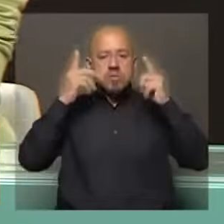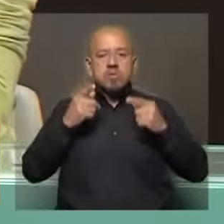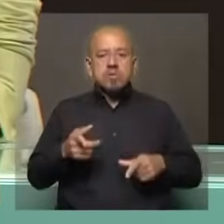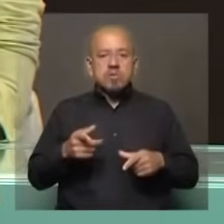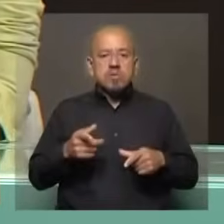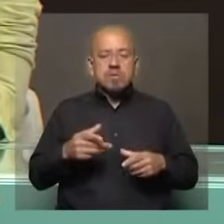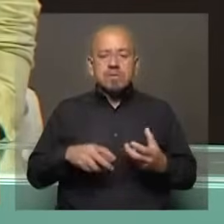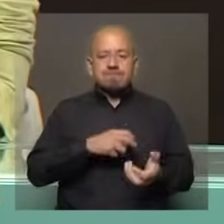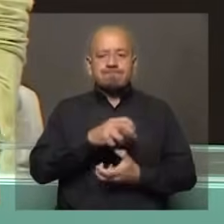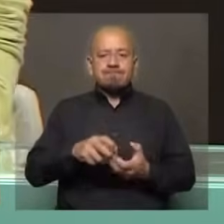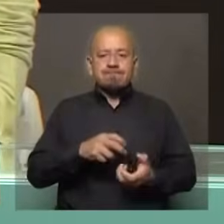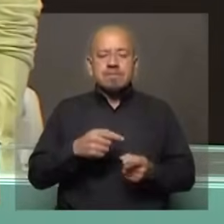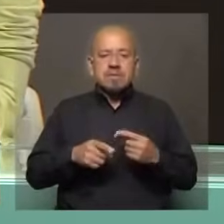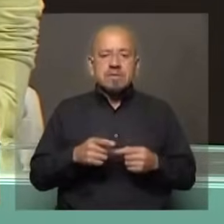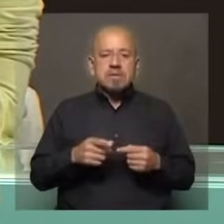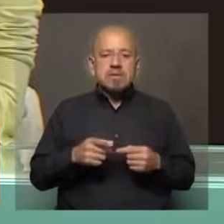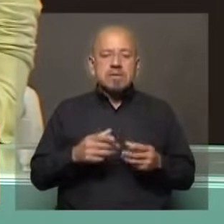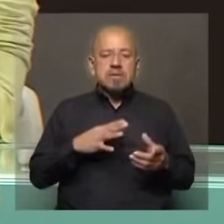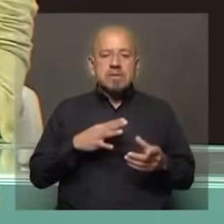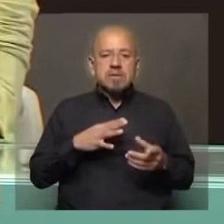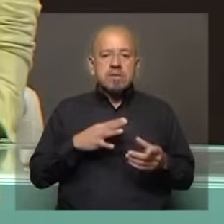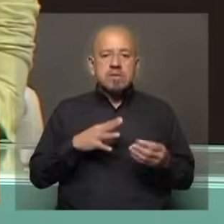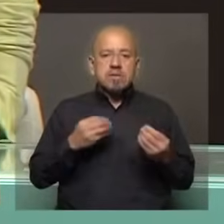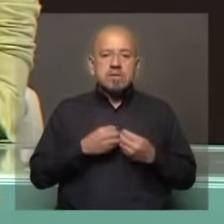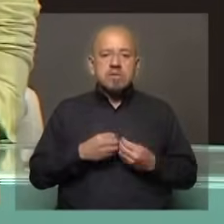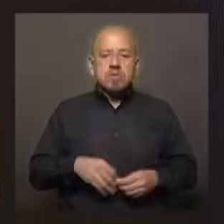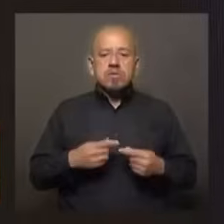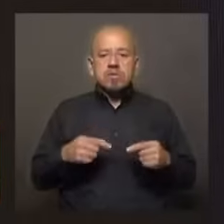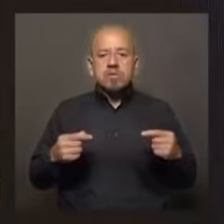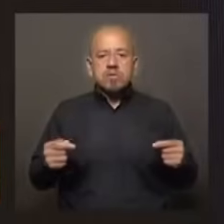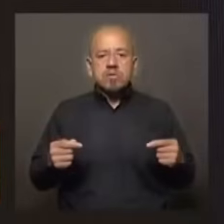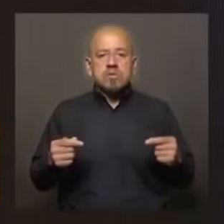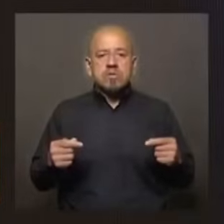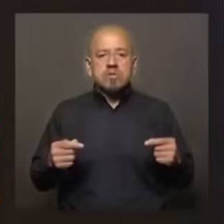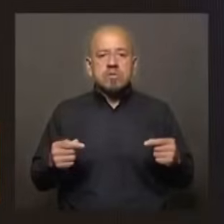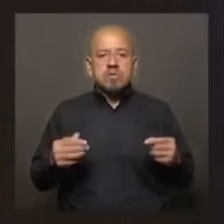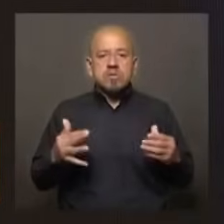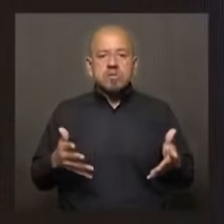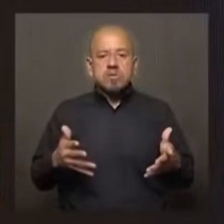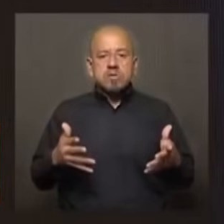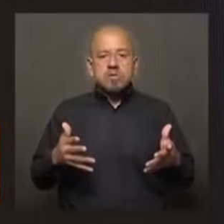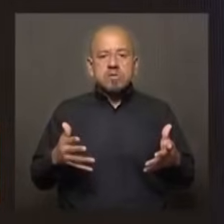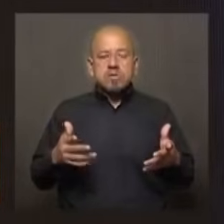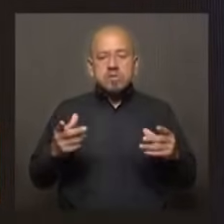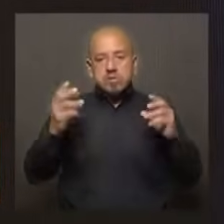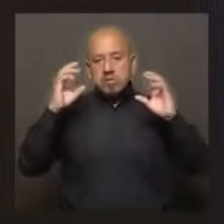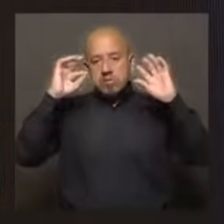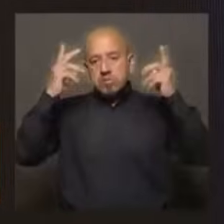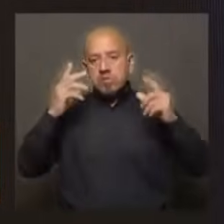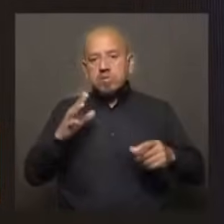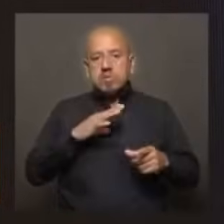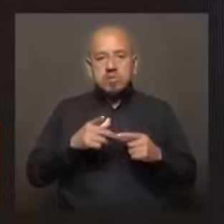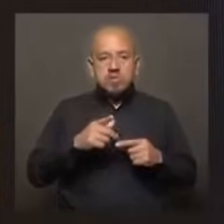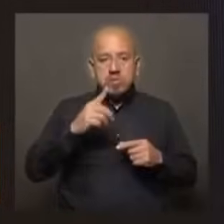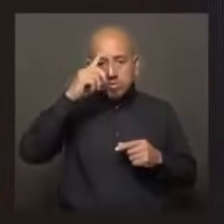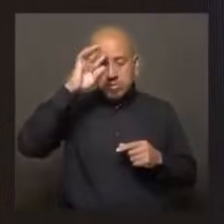niveles de complejidad enormemente altos, que además el violento, digamos, esto hay